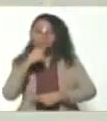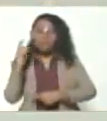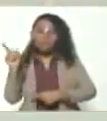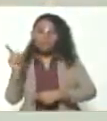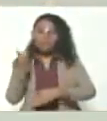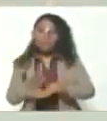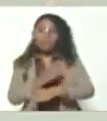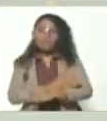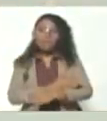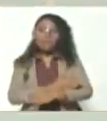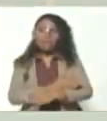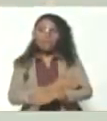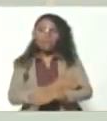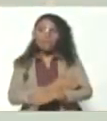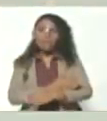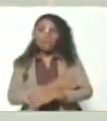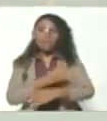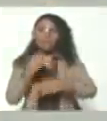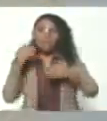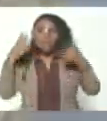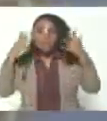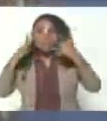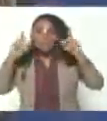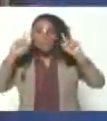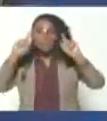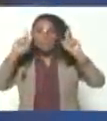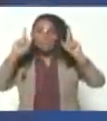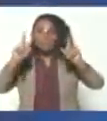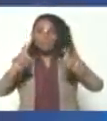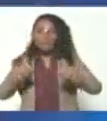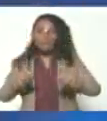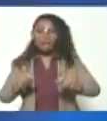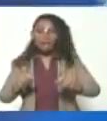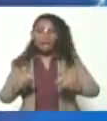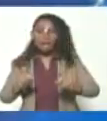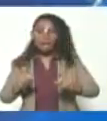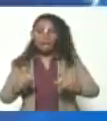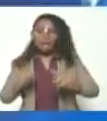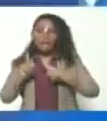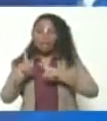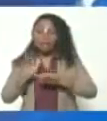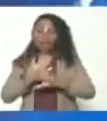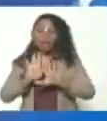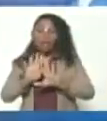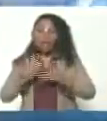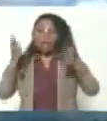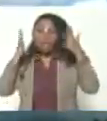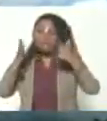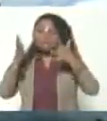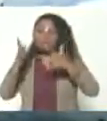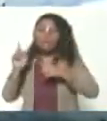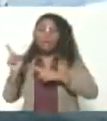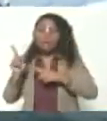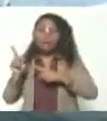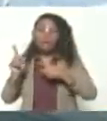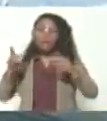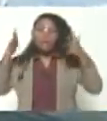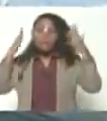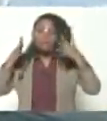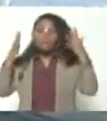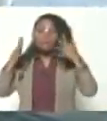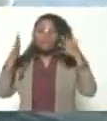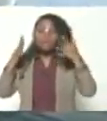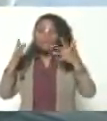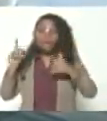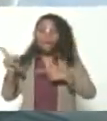previa inducción de un profesional. Correcto. O sea, que tenían la máxima asesoría. Tenían una máxima asesoría. Y estaban